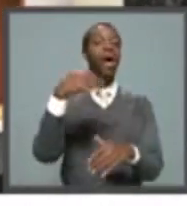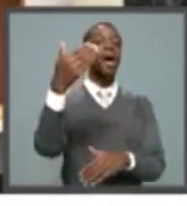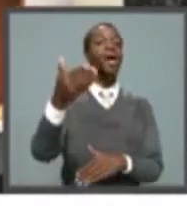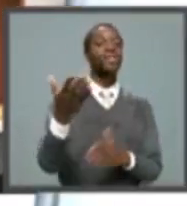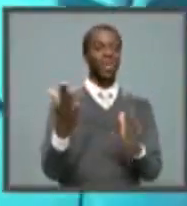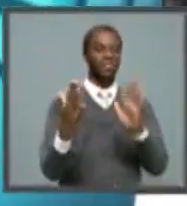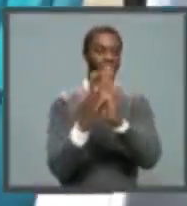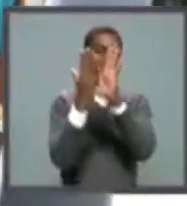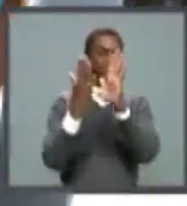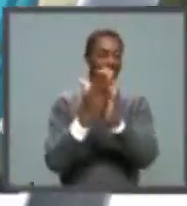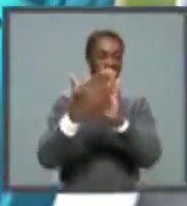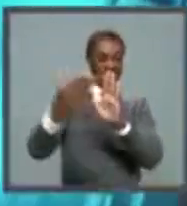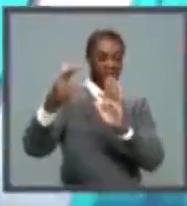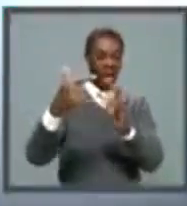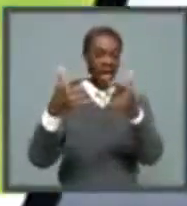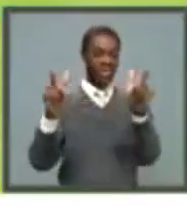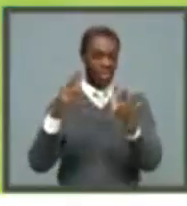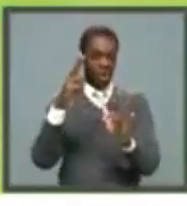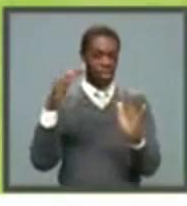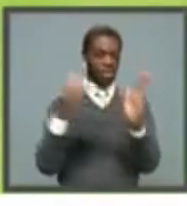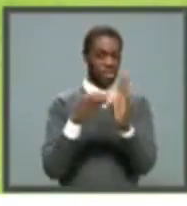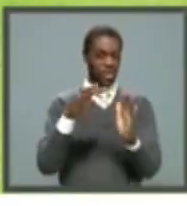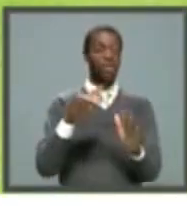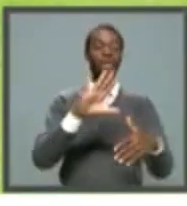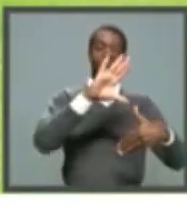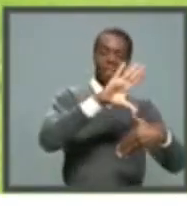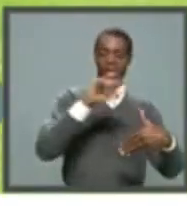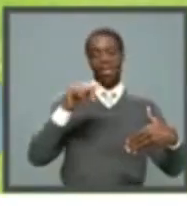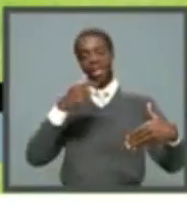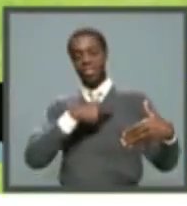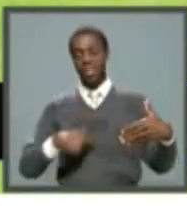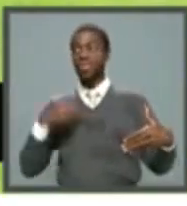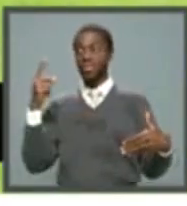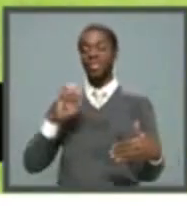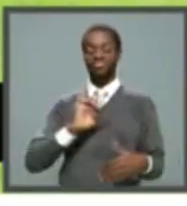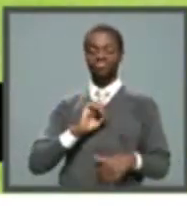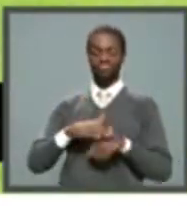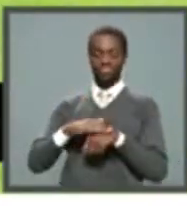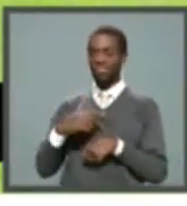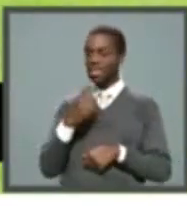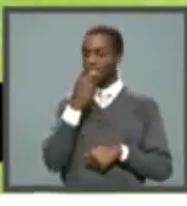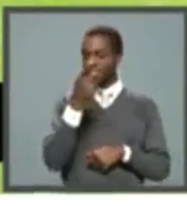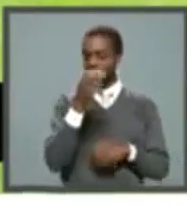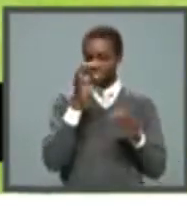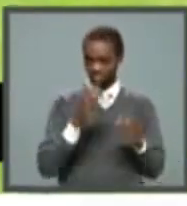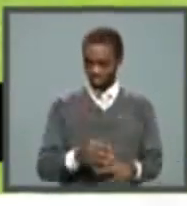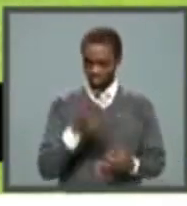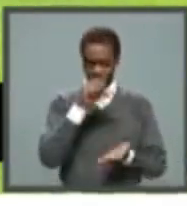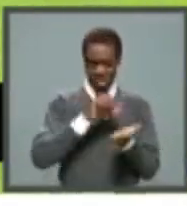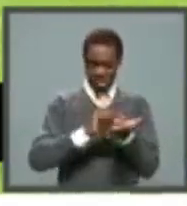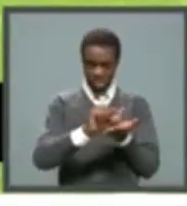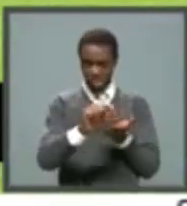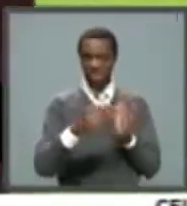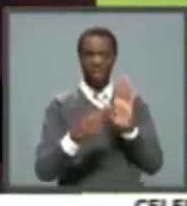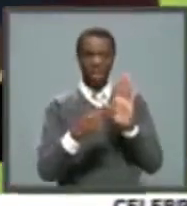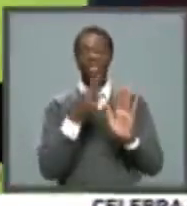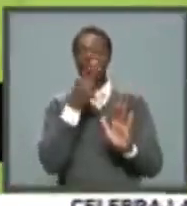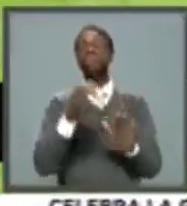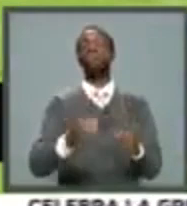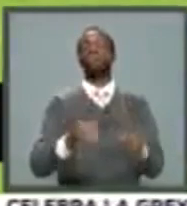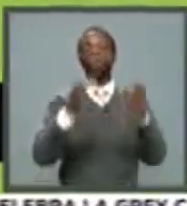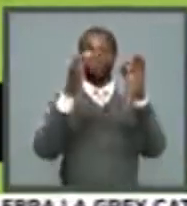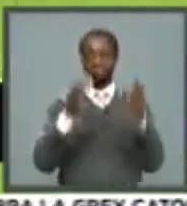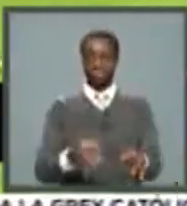próximo torneo de liga. Así lo adelantó el director técnico de la franja, José Luis Sánchez Solá, a través de sus redes sociales. Chelis